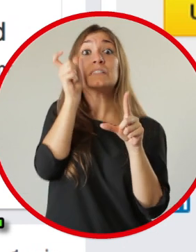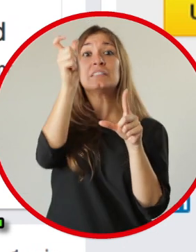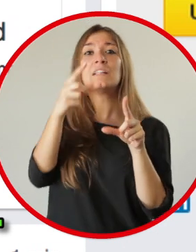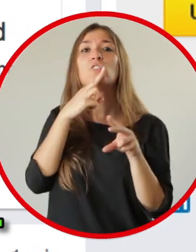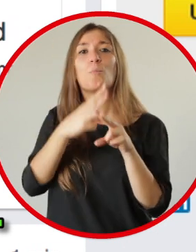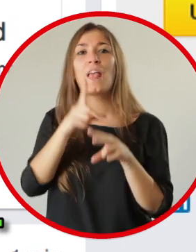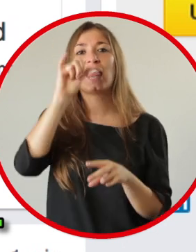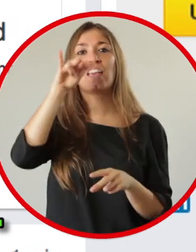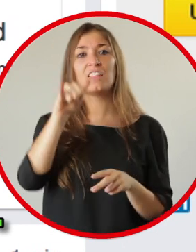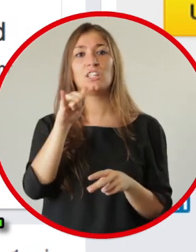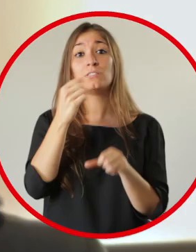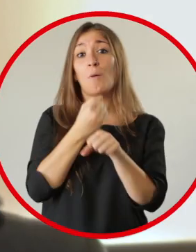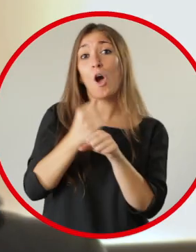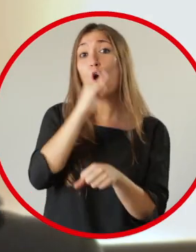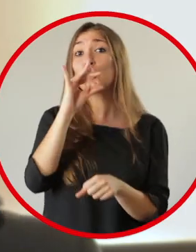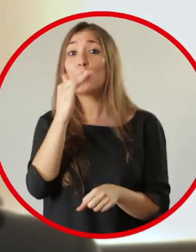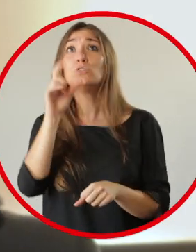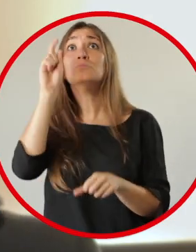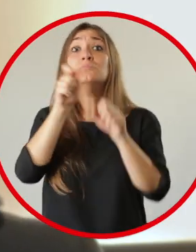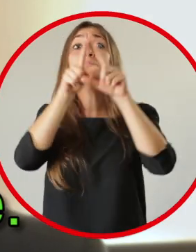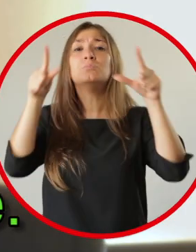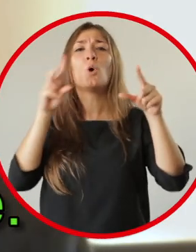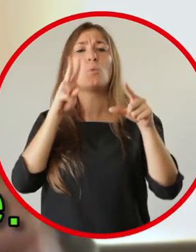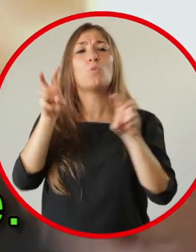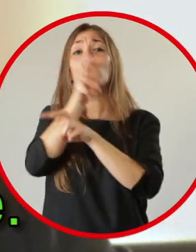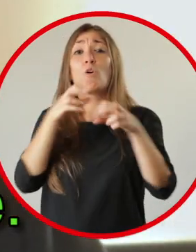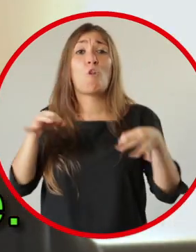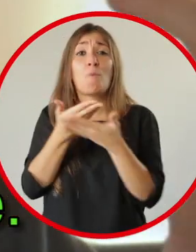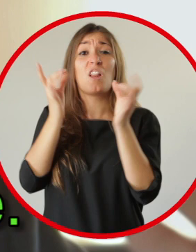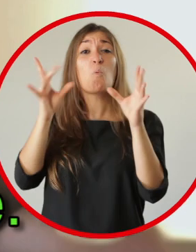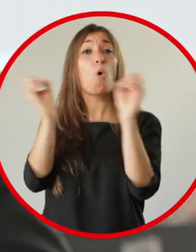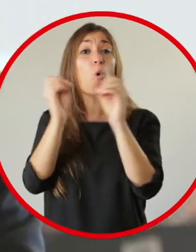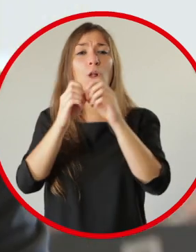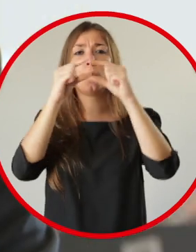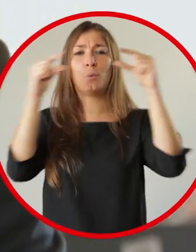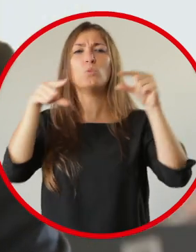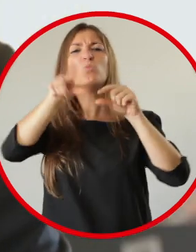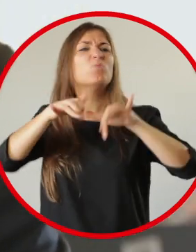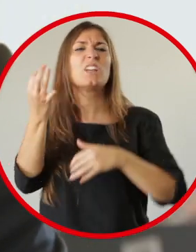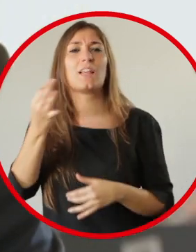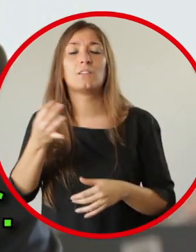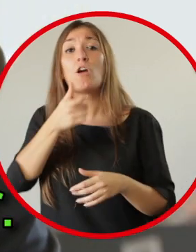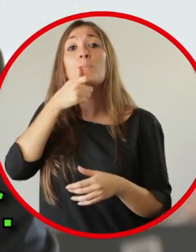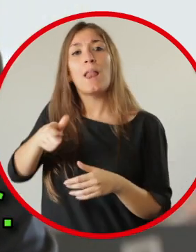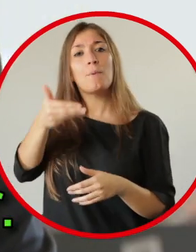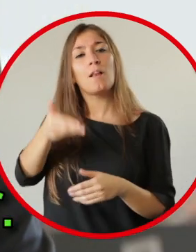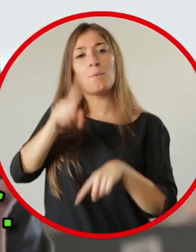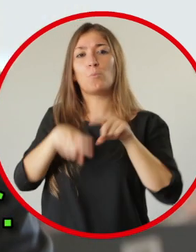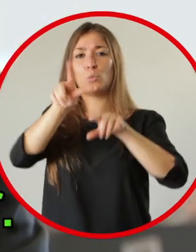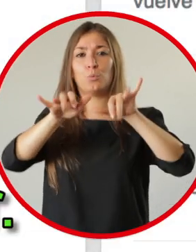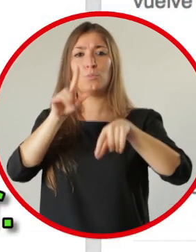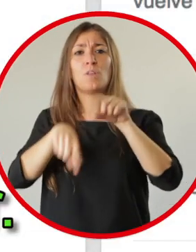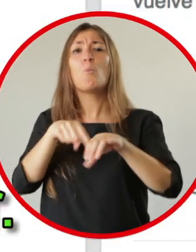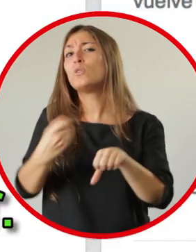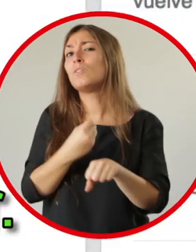aparece LinkedIn Trabajo, LinkedIn Jobs. Nada más entrar te encontrarás un buscador como si fuese Google. Ahí lo que debes hacer es poner la palabra clave